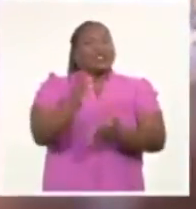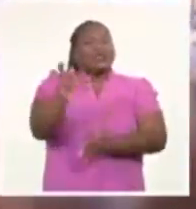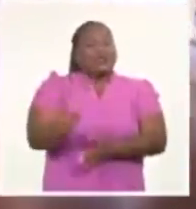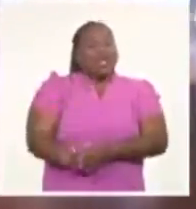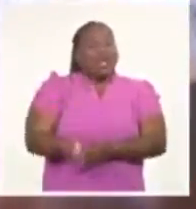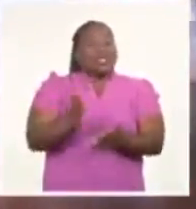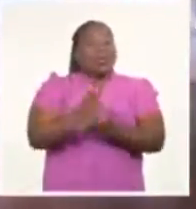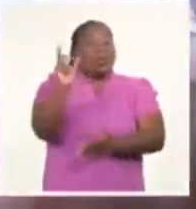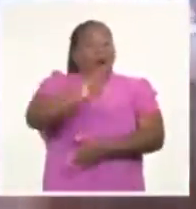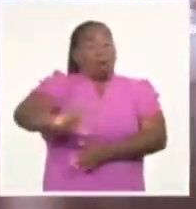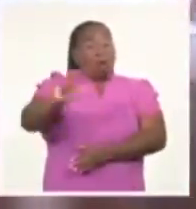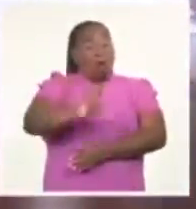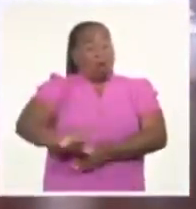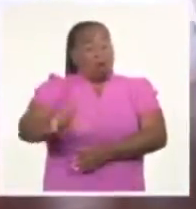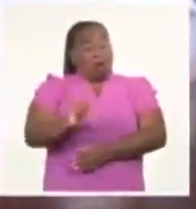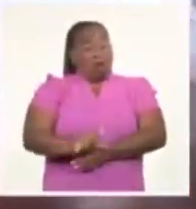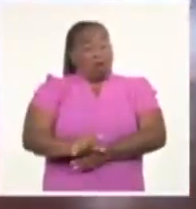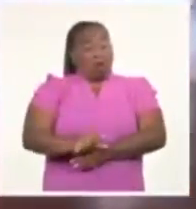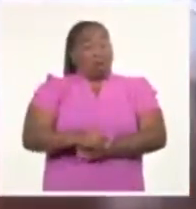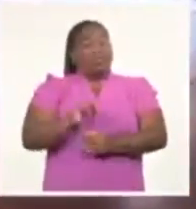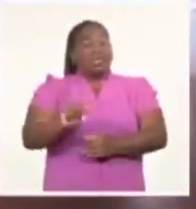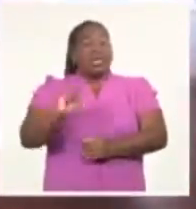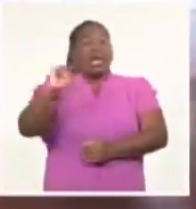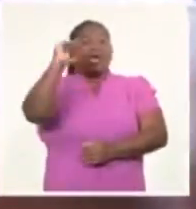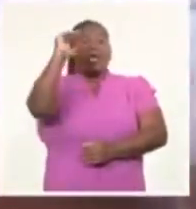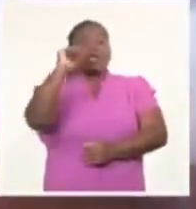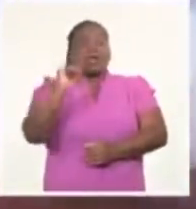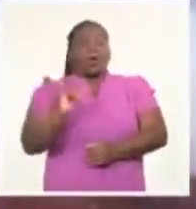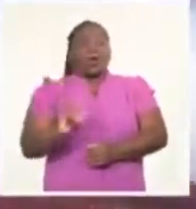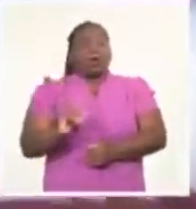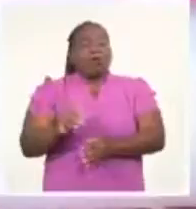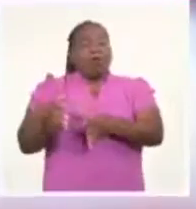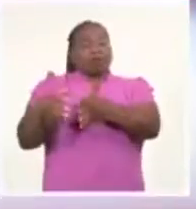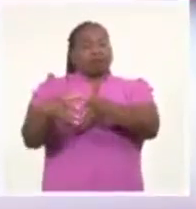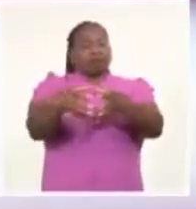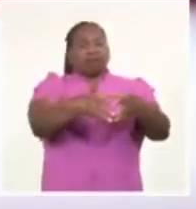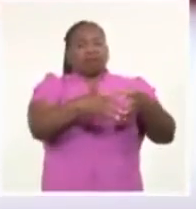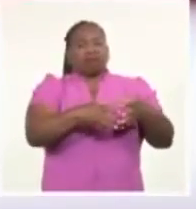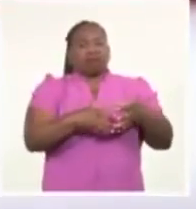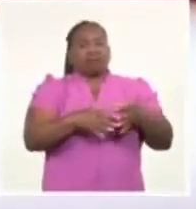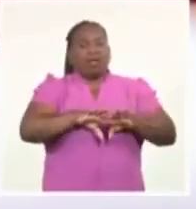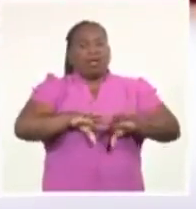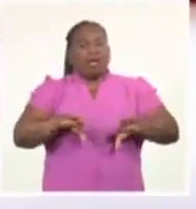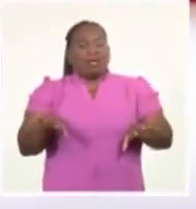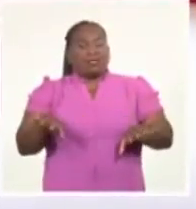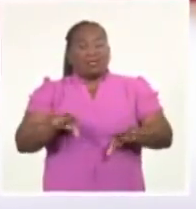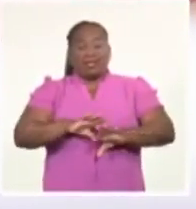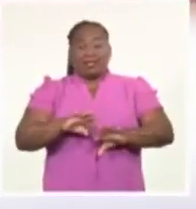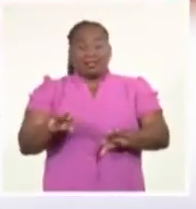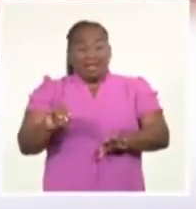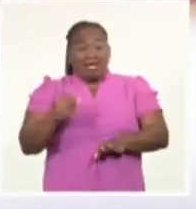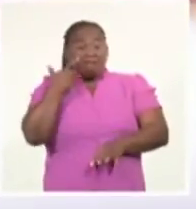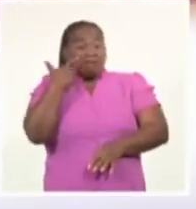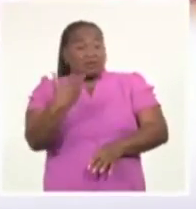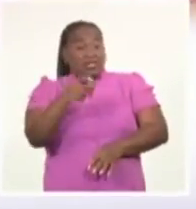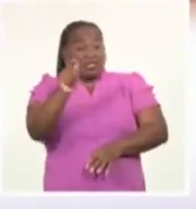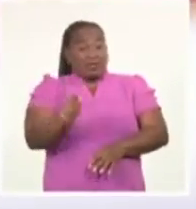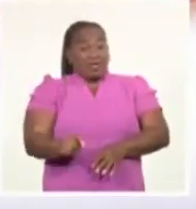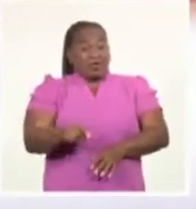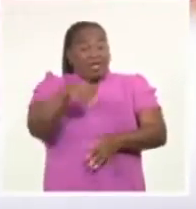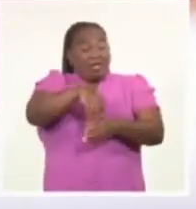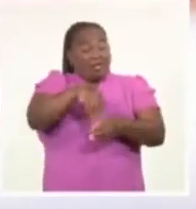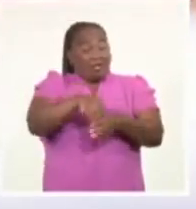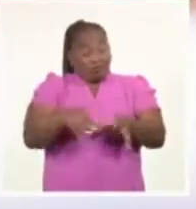y a continuación las diferentes categorías de la agrupación danzaria hasta llegar a las primeras figuras de la compañía. También